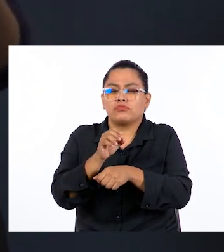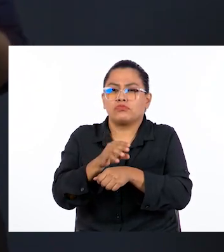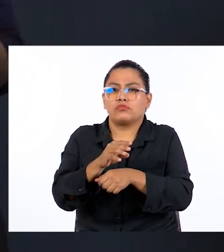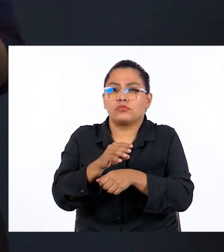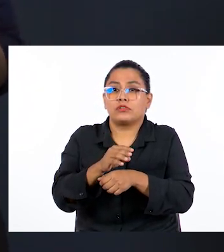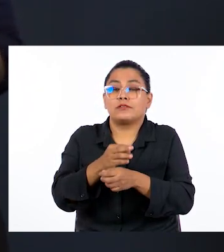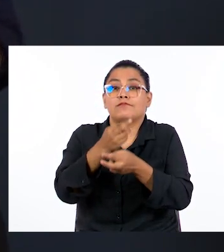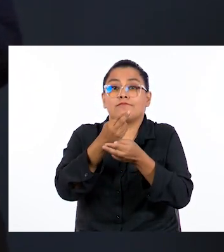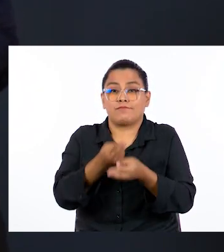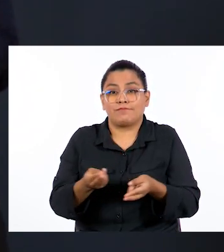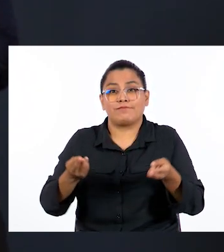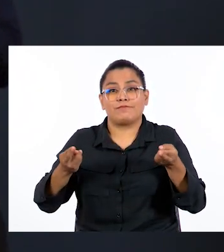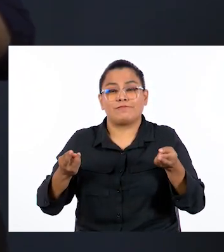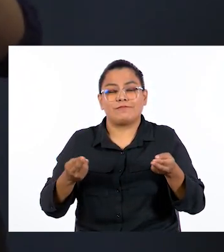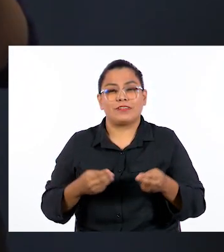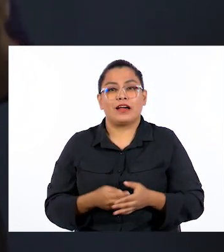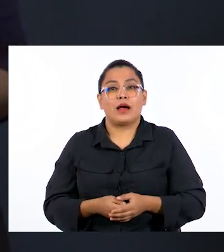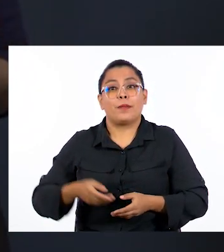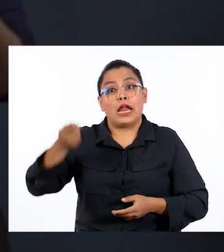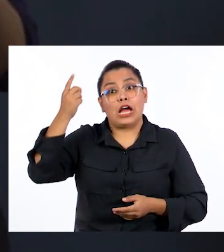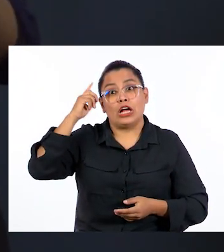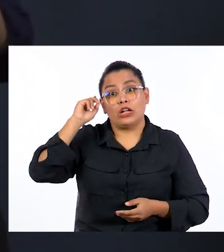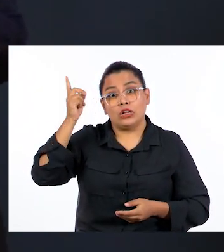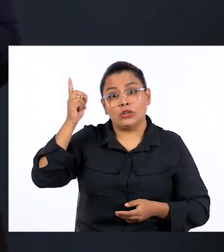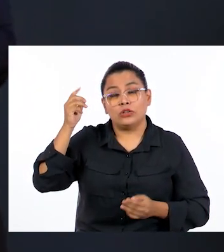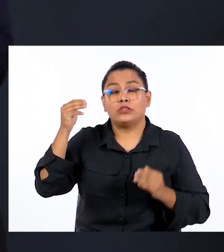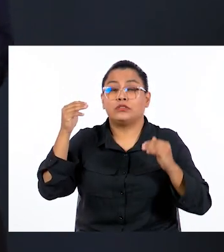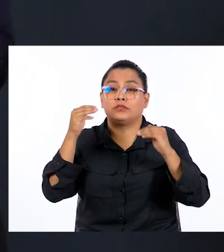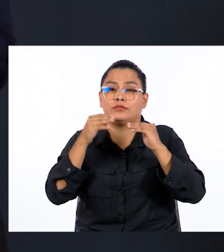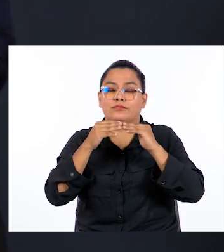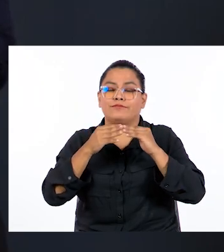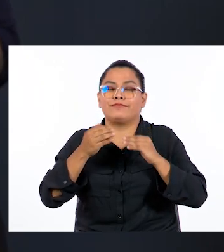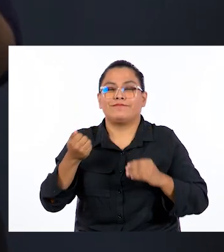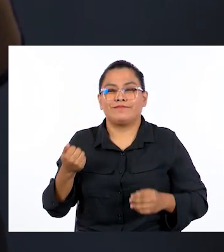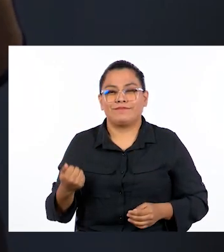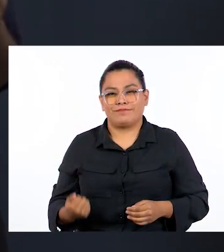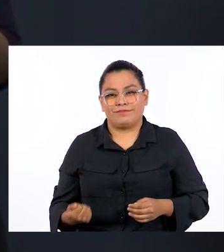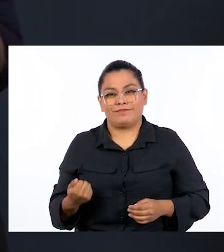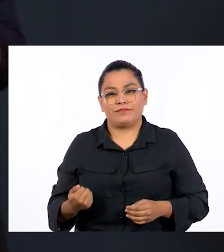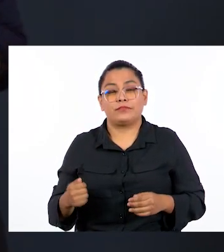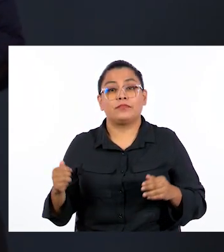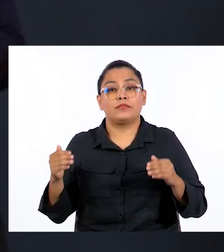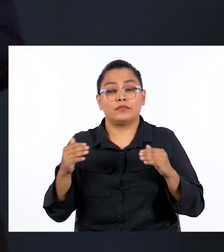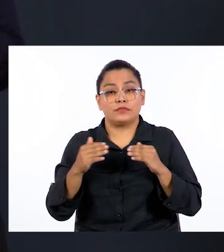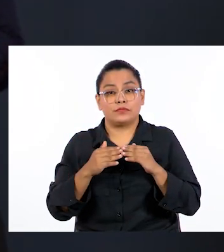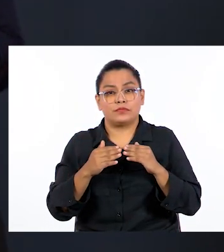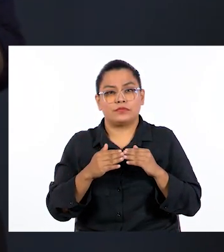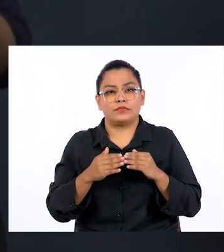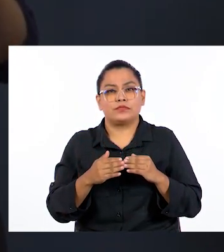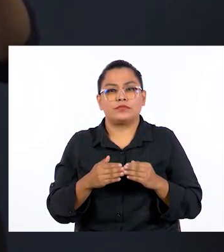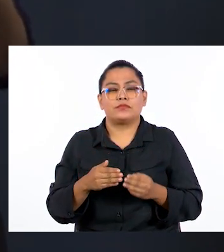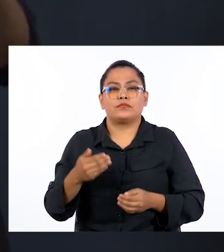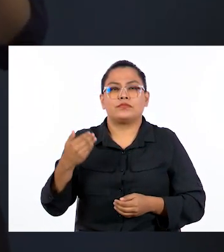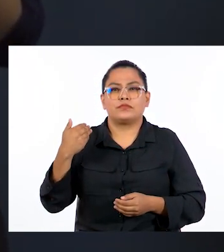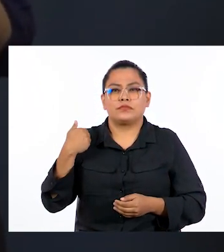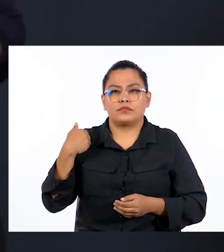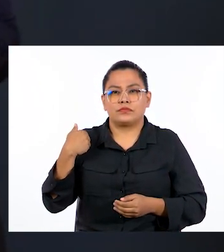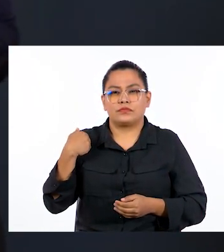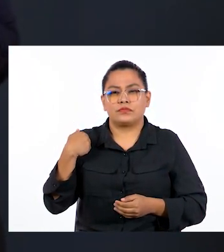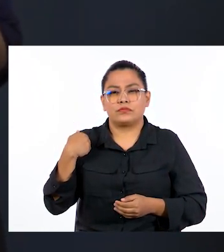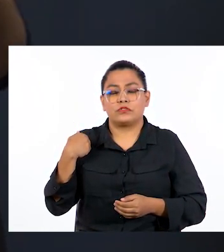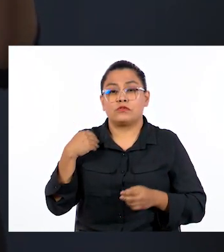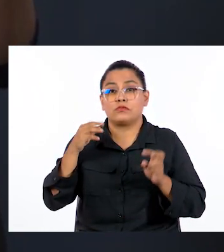y los recursos, tanto para el docente como el estudiante. Además, vamos a tener el o